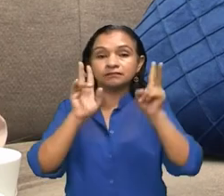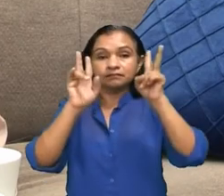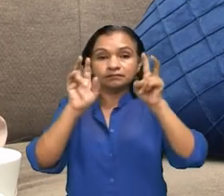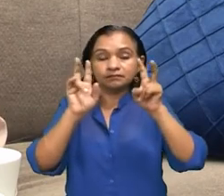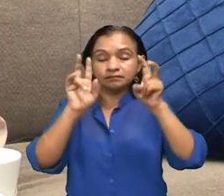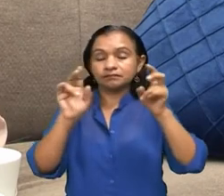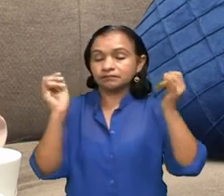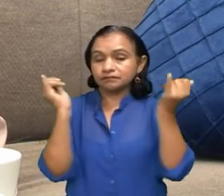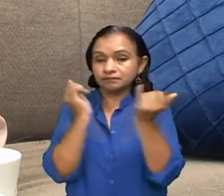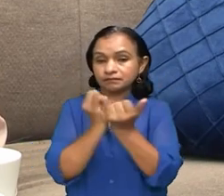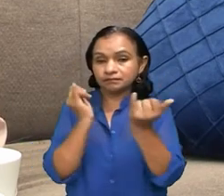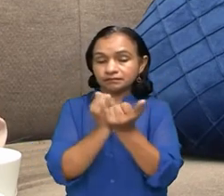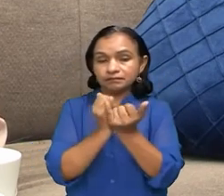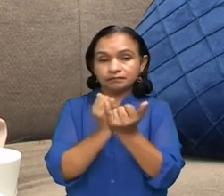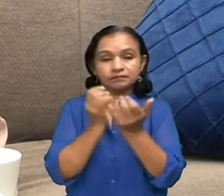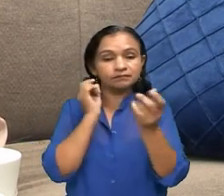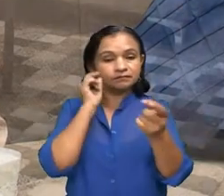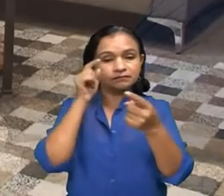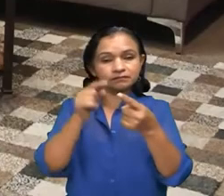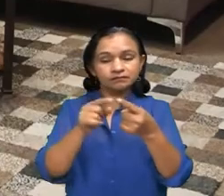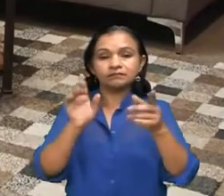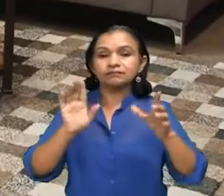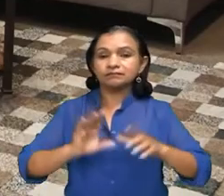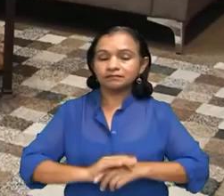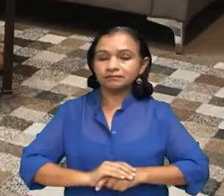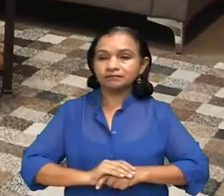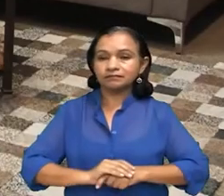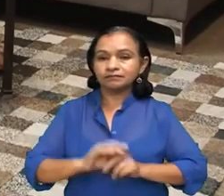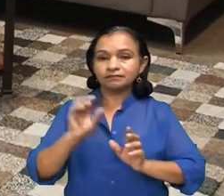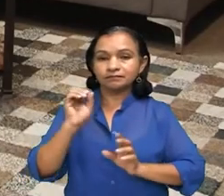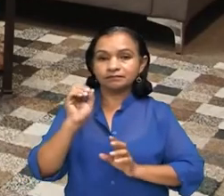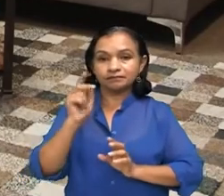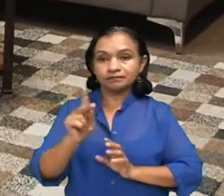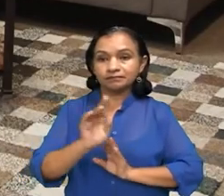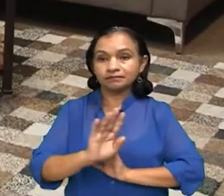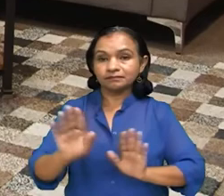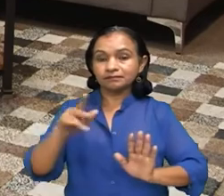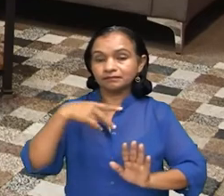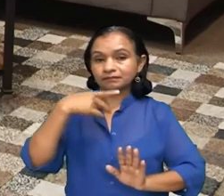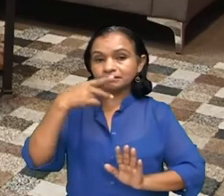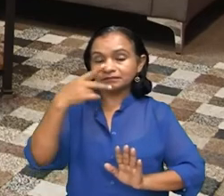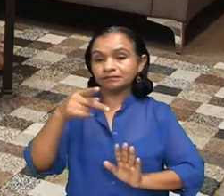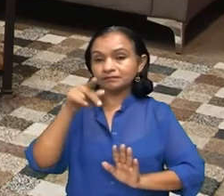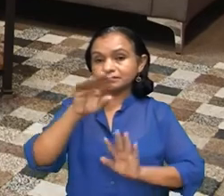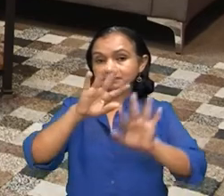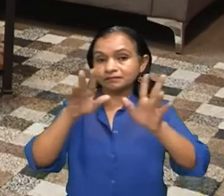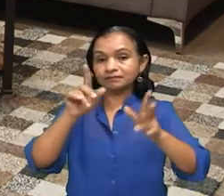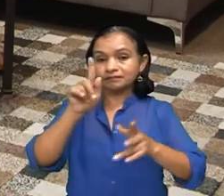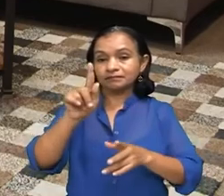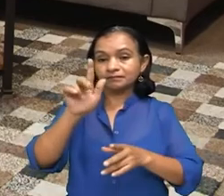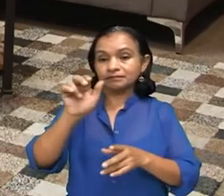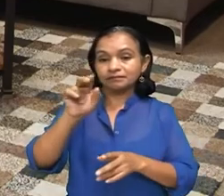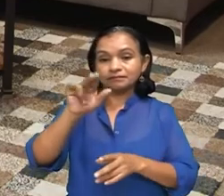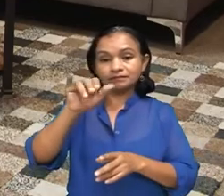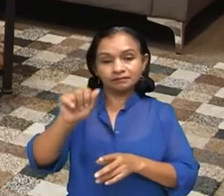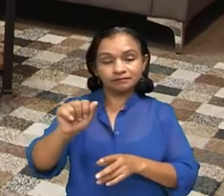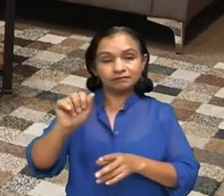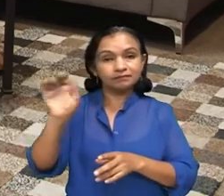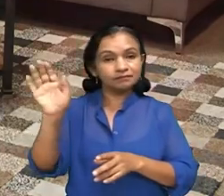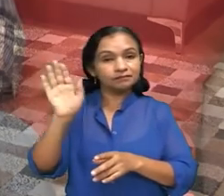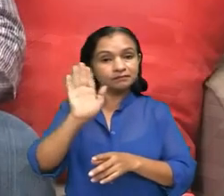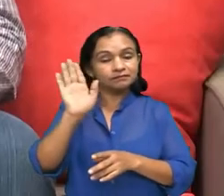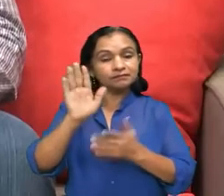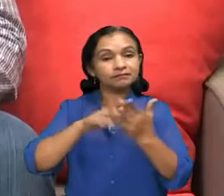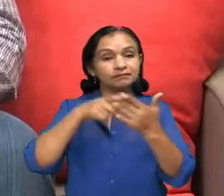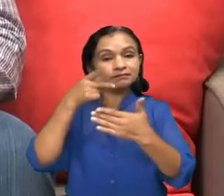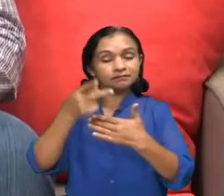mismo concepto y un mismo objetivo. Ok, ahí está, en palabras de la compañera Tania González, despedimos nuestro